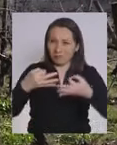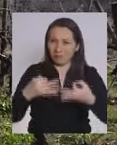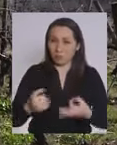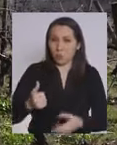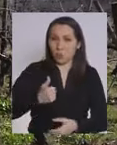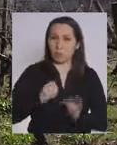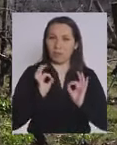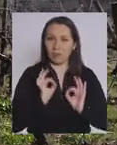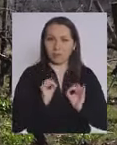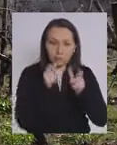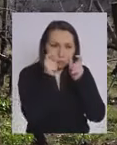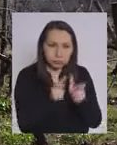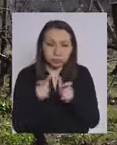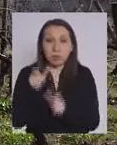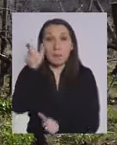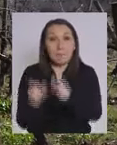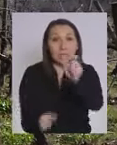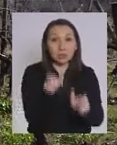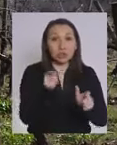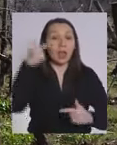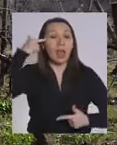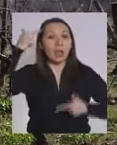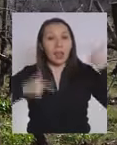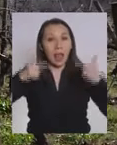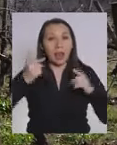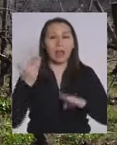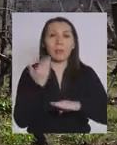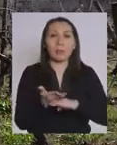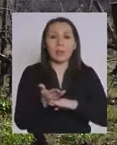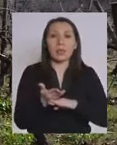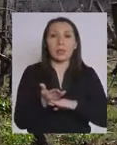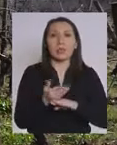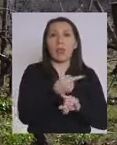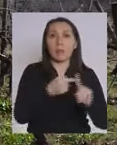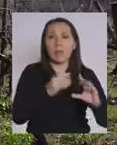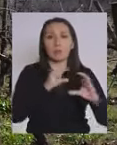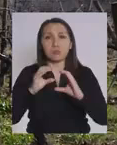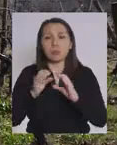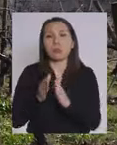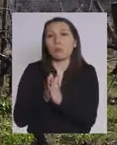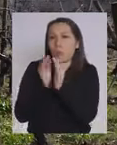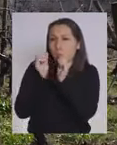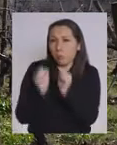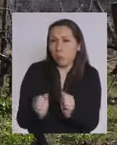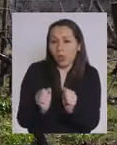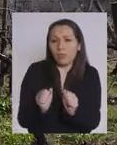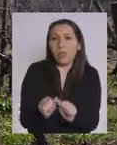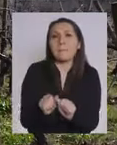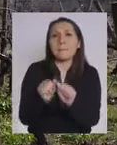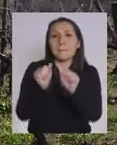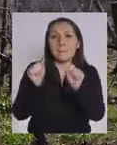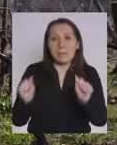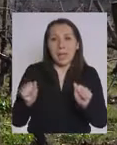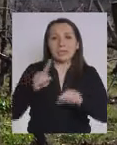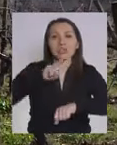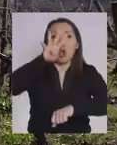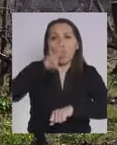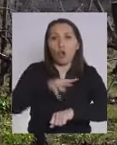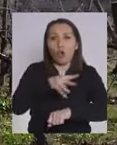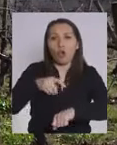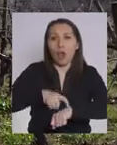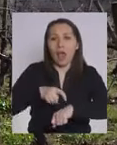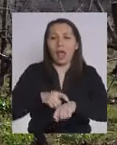por lo demás la gente de talca pide a través de los medios que se pudiera extender los horarios de